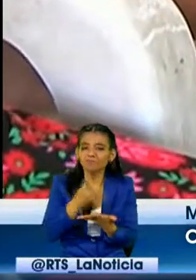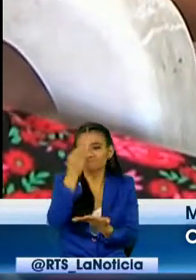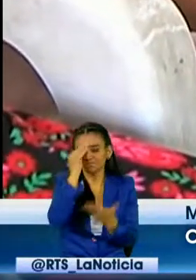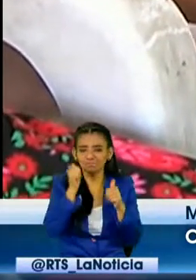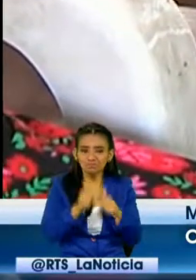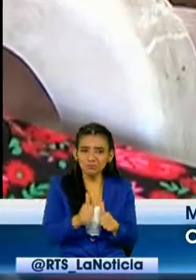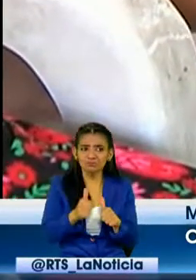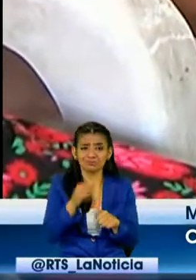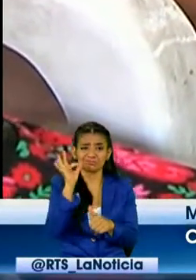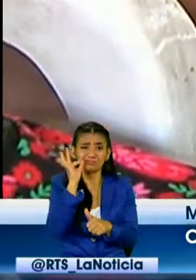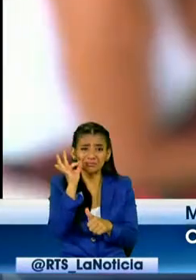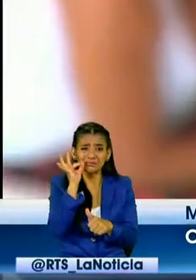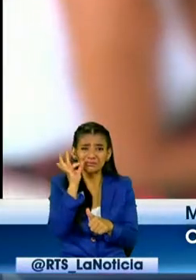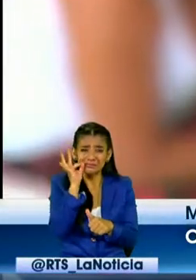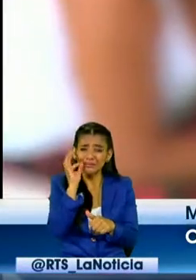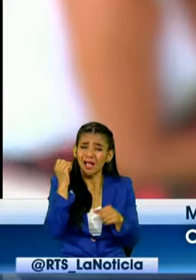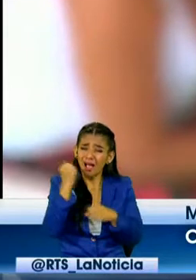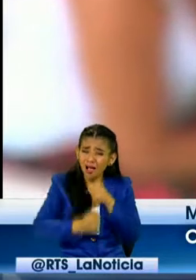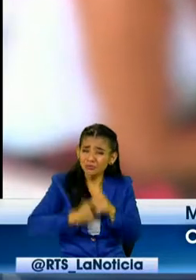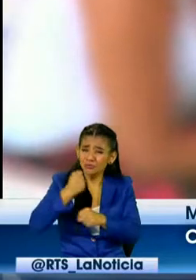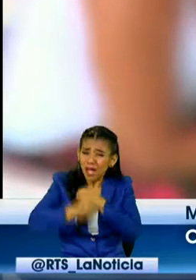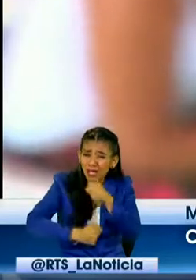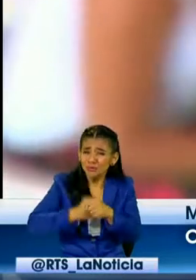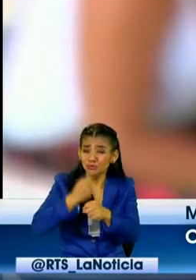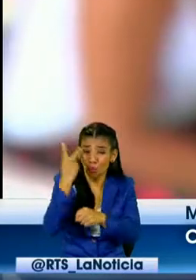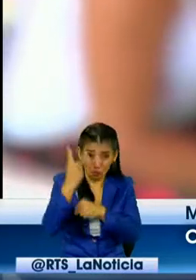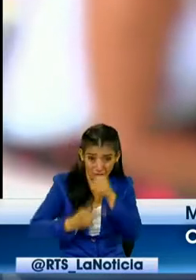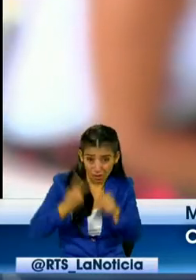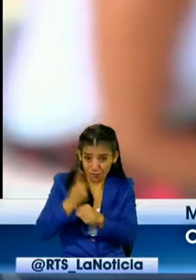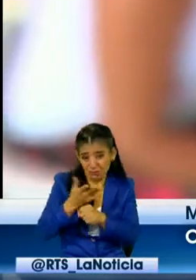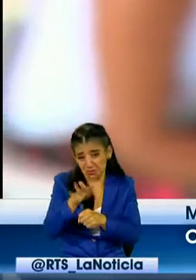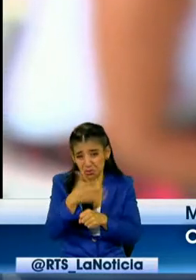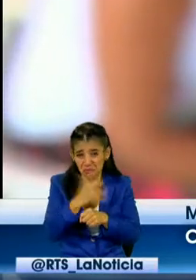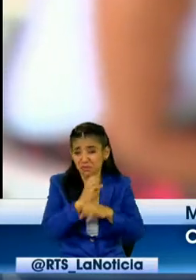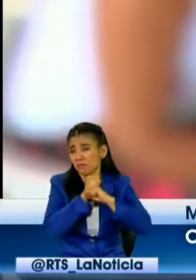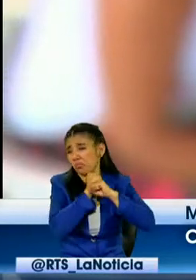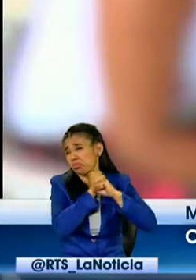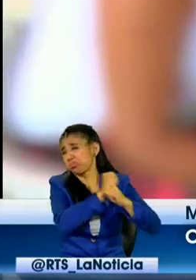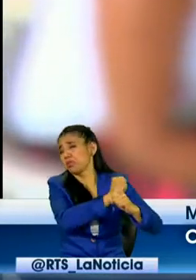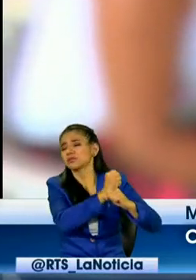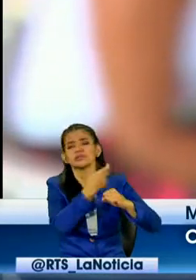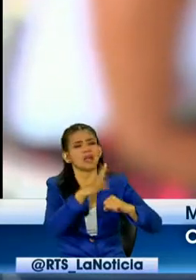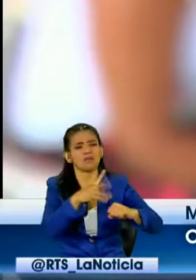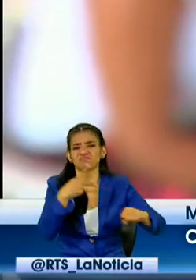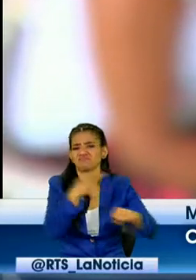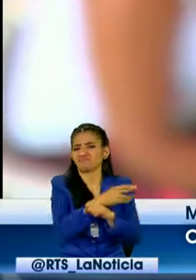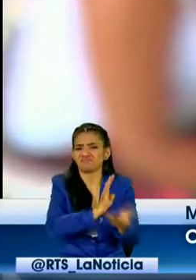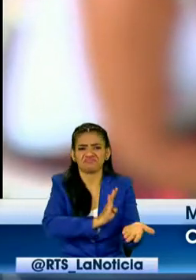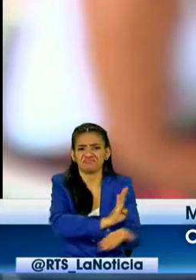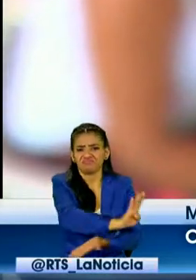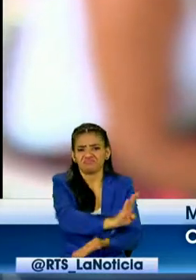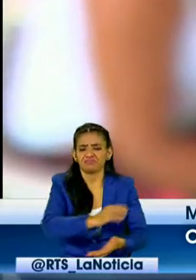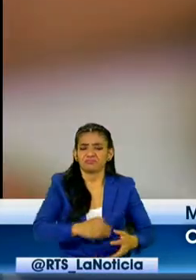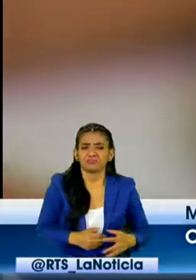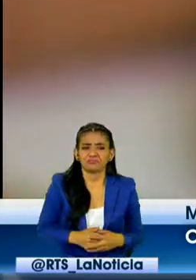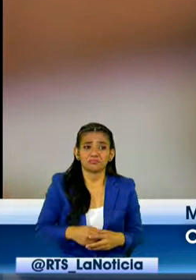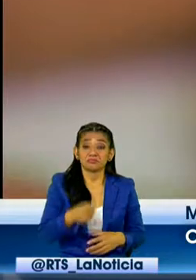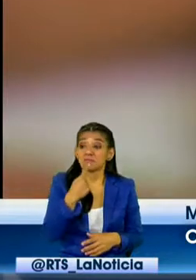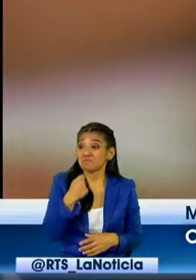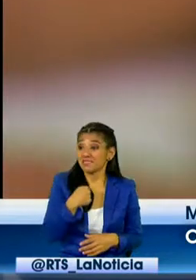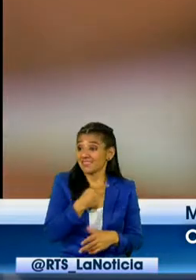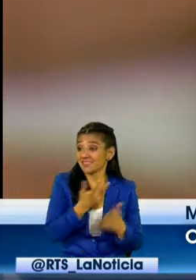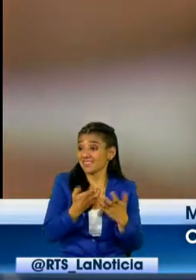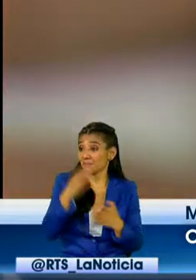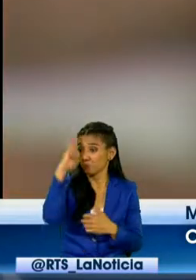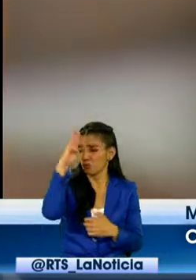ese vicio que lo estuvo consumiendo y a la familia durante poco más de 2 años. Él siempre me dice que quiere ser